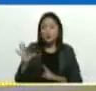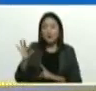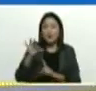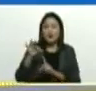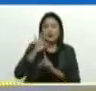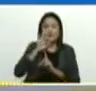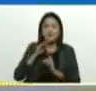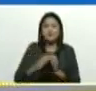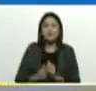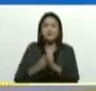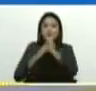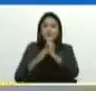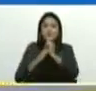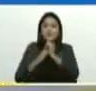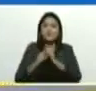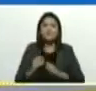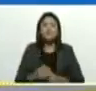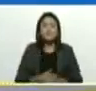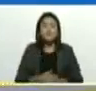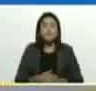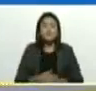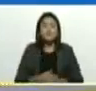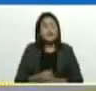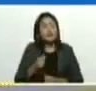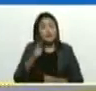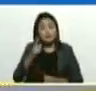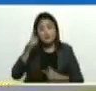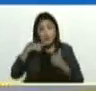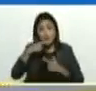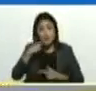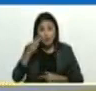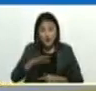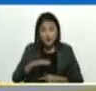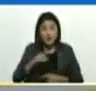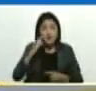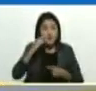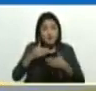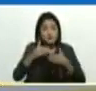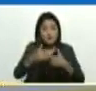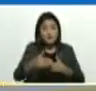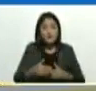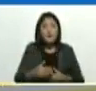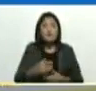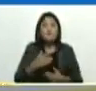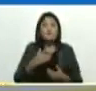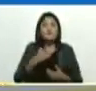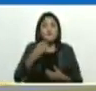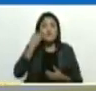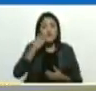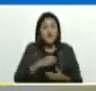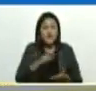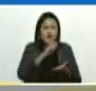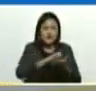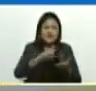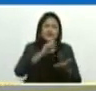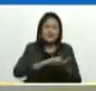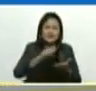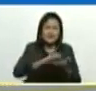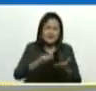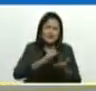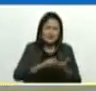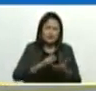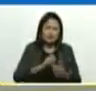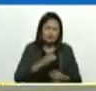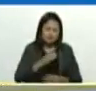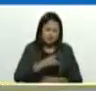Unos días después de su partida, Fidel escribió con vehemencia y dolor